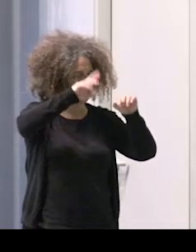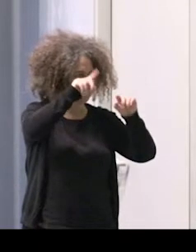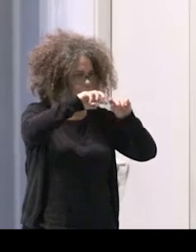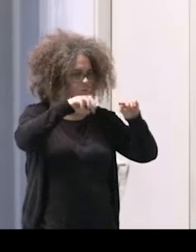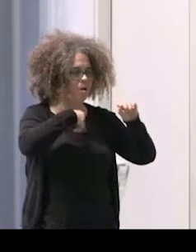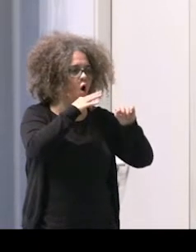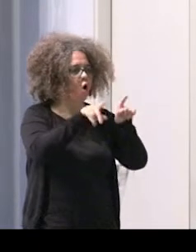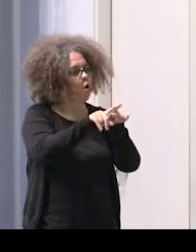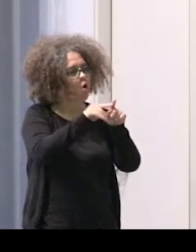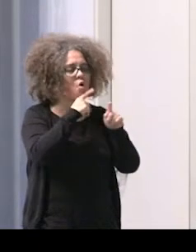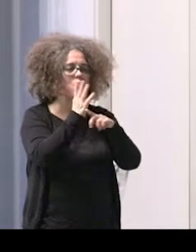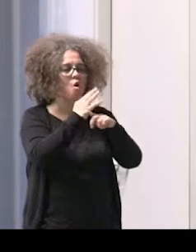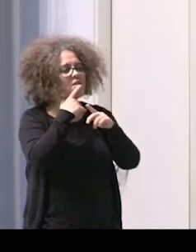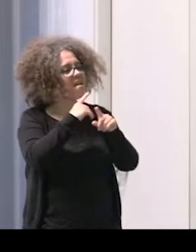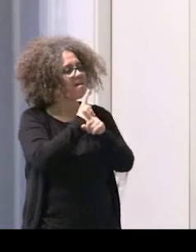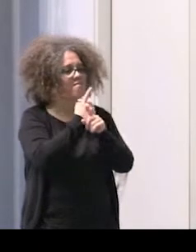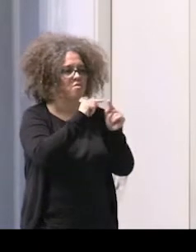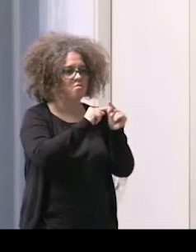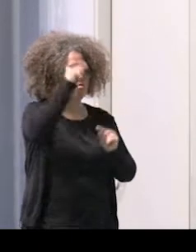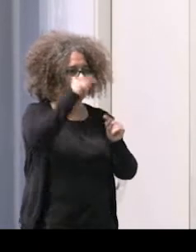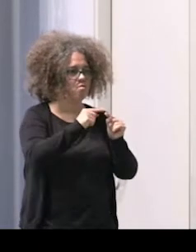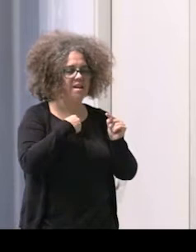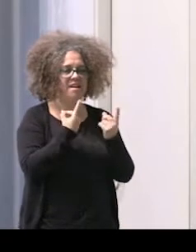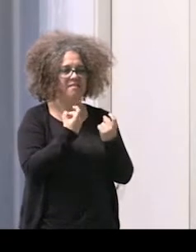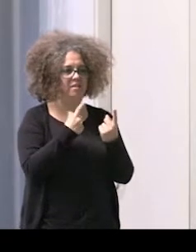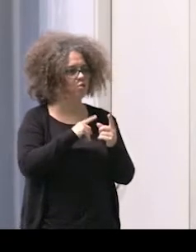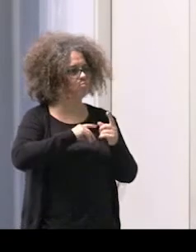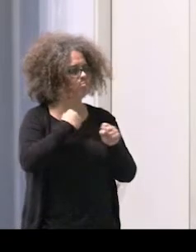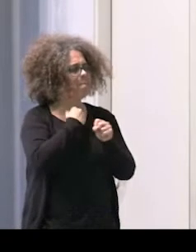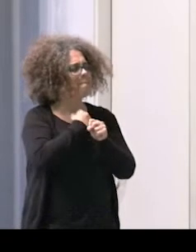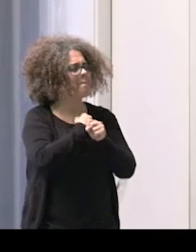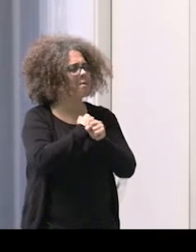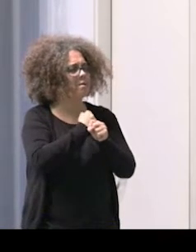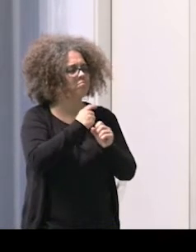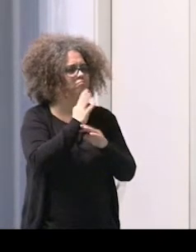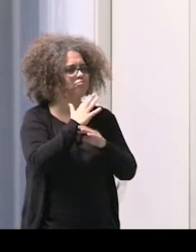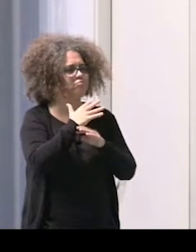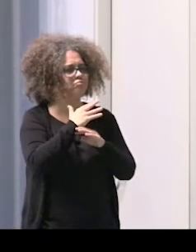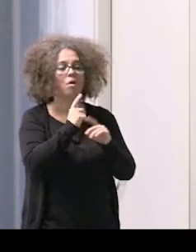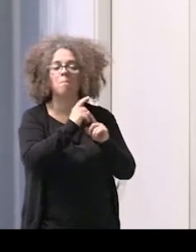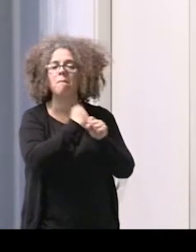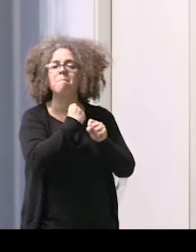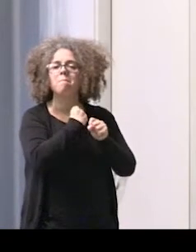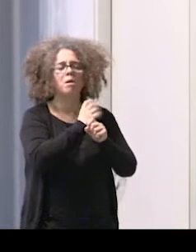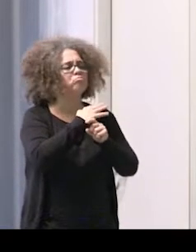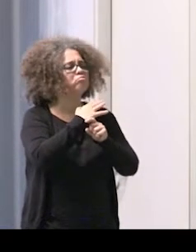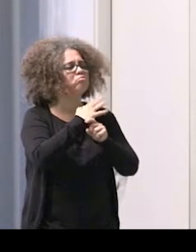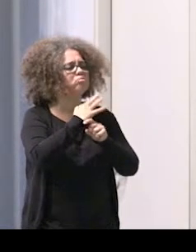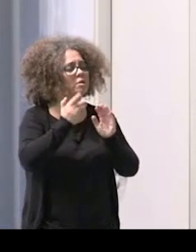descarga de las fibras del nervio auditivo al aumentar el nivel sonoro. Cuando se aumenta el nivel, las fibras descargan cada vez más y más